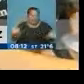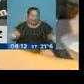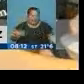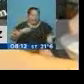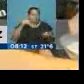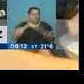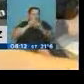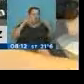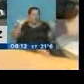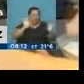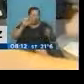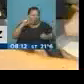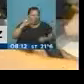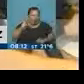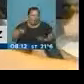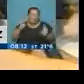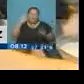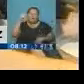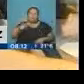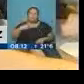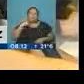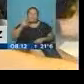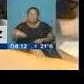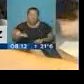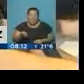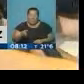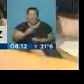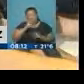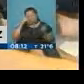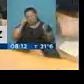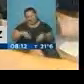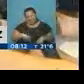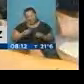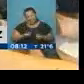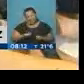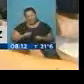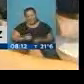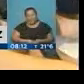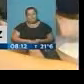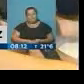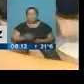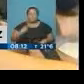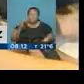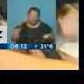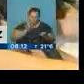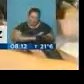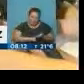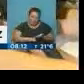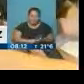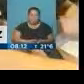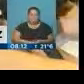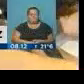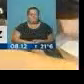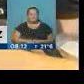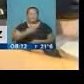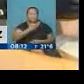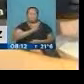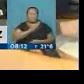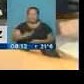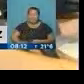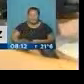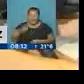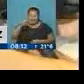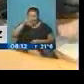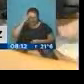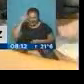nunca más lo volvió a pasar crónica. Pero alguien dijo una cosa imprudente porque, vuelvo a insistir, la Presidenta de la